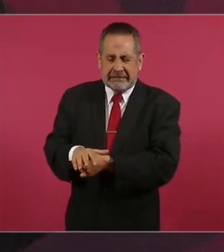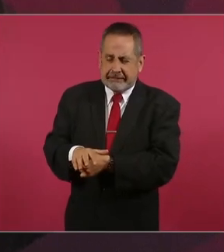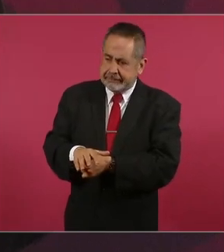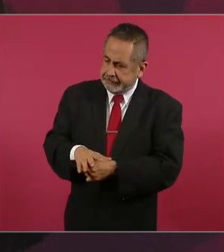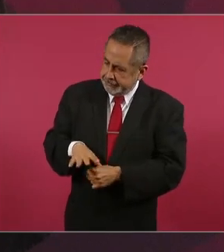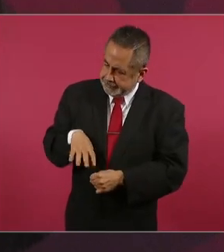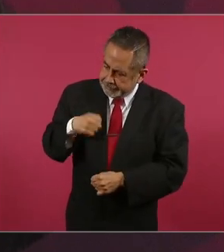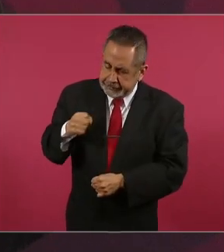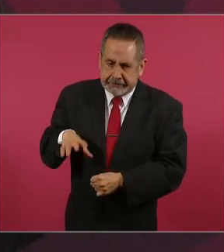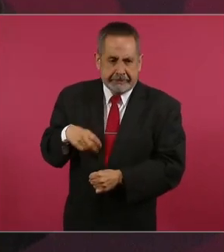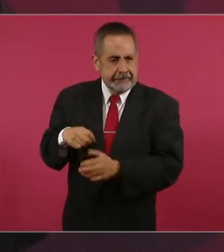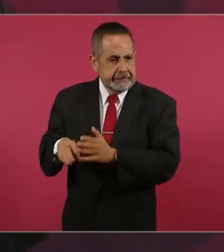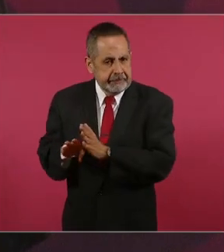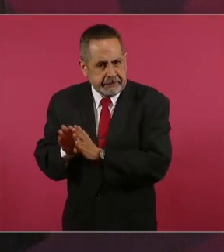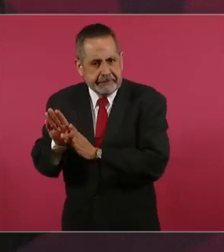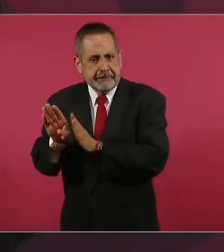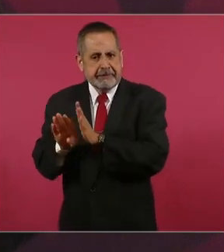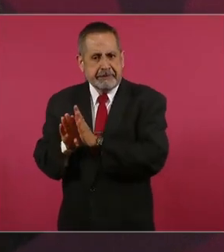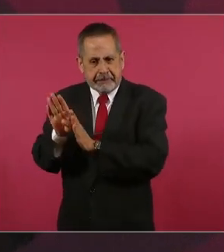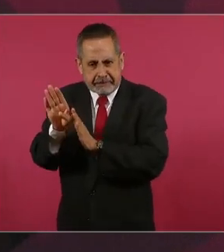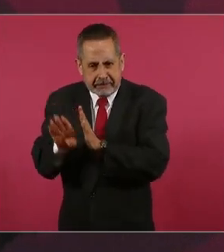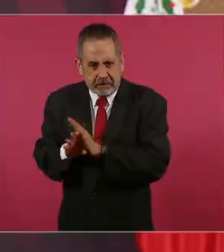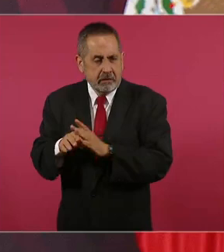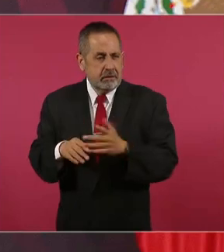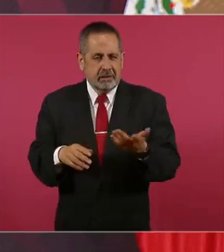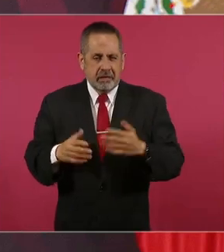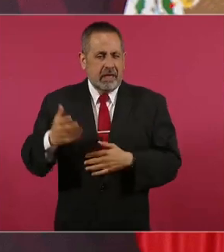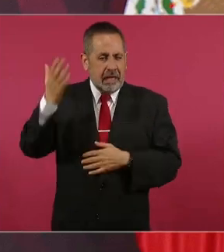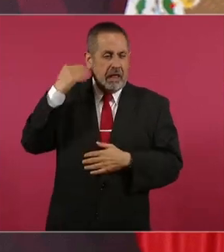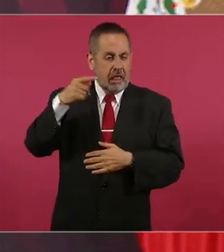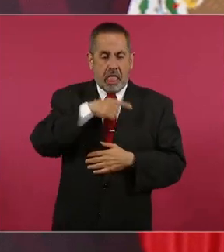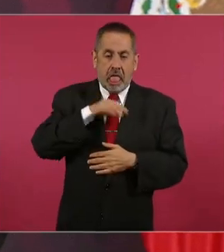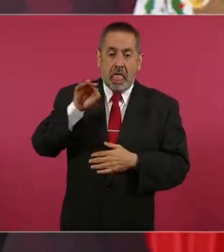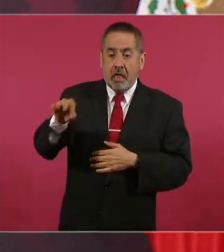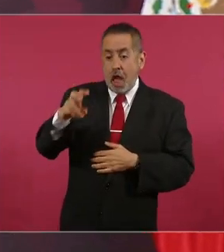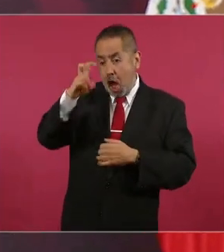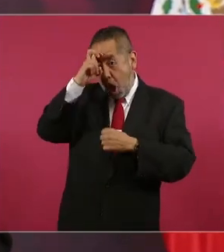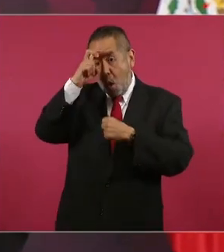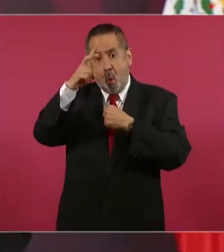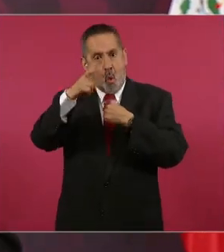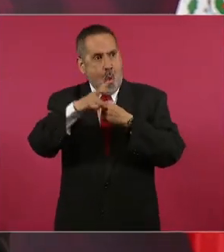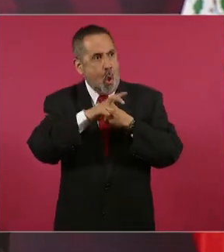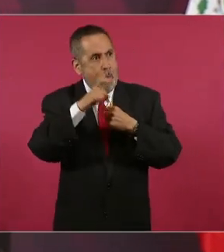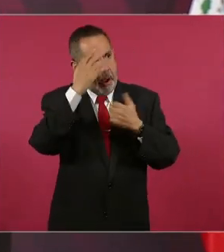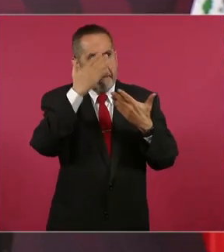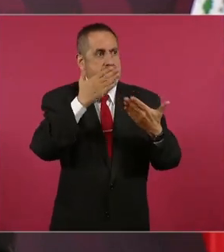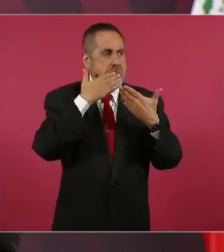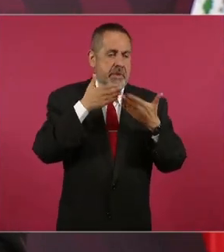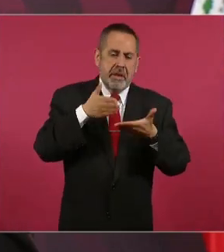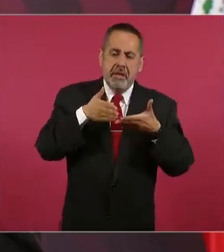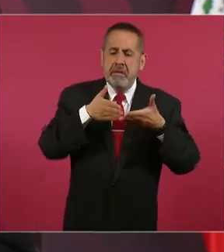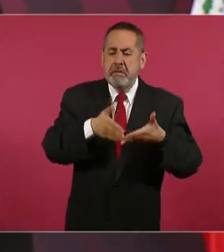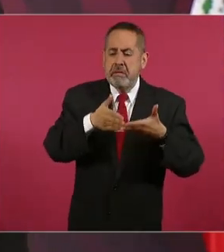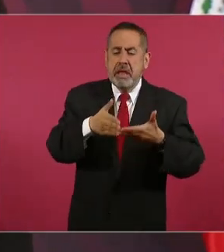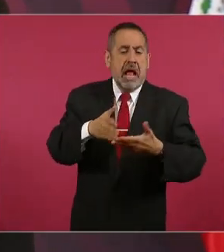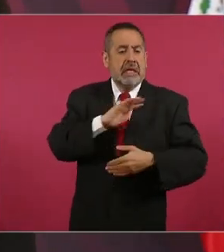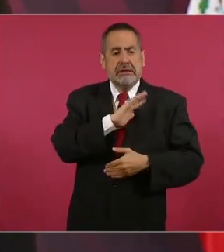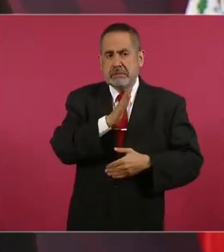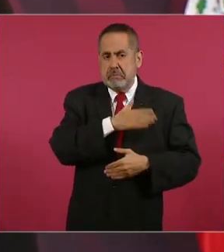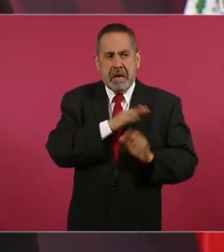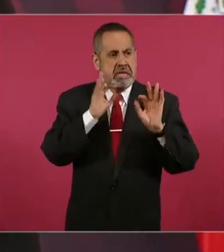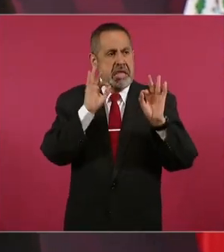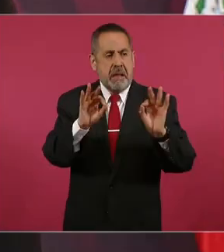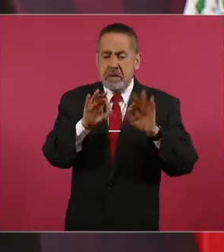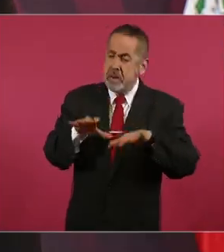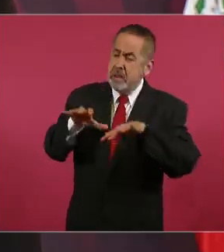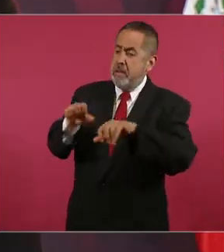por siglos. Nos hicieron creer que de Europa nos trajeron la civilización hace 500 años.